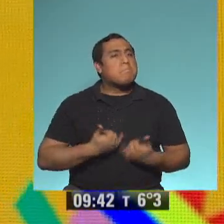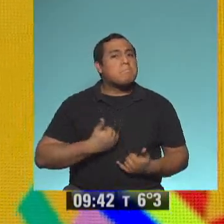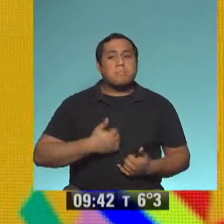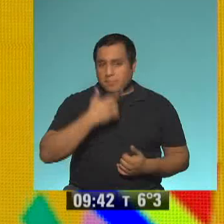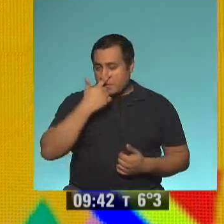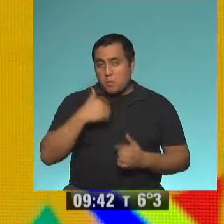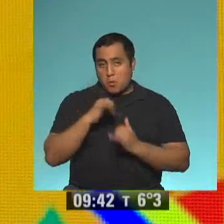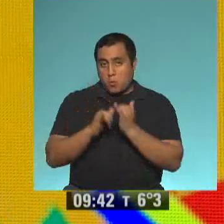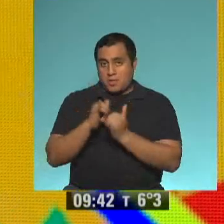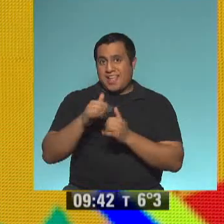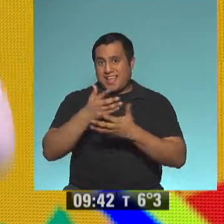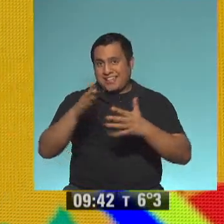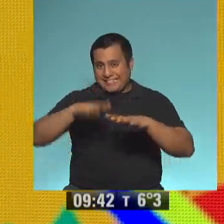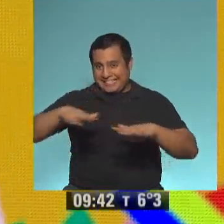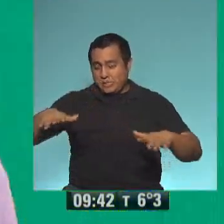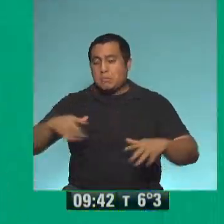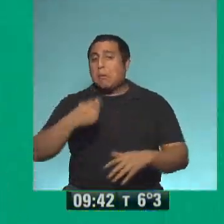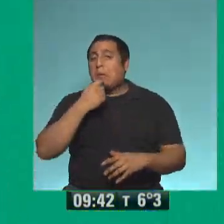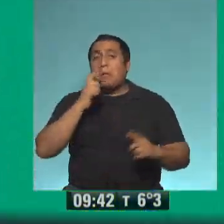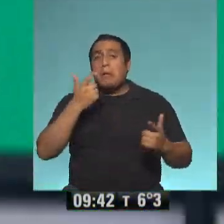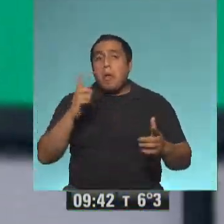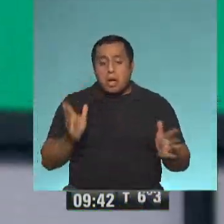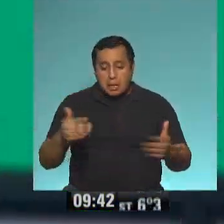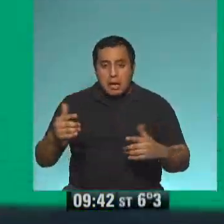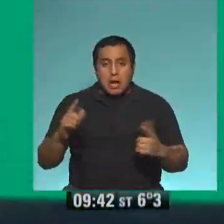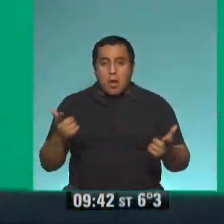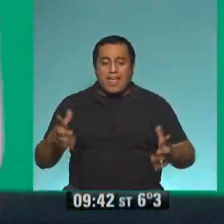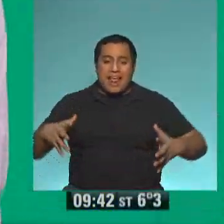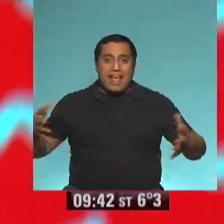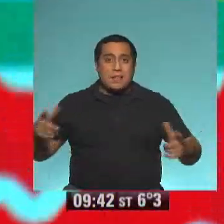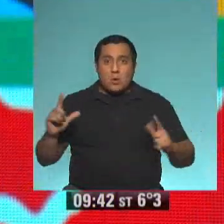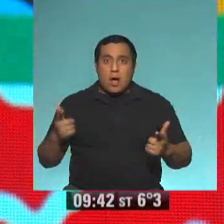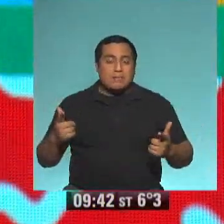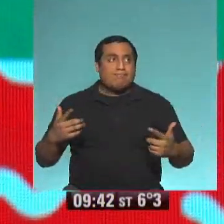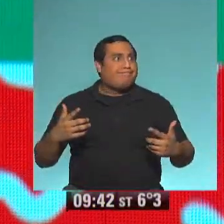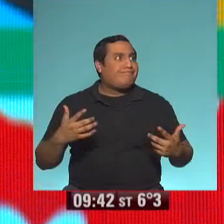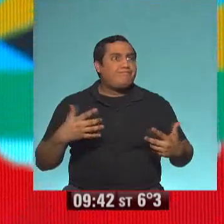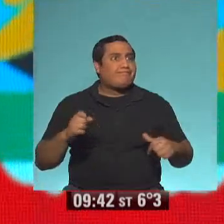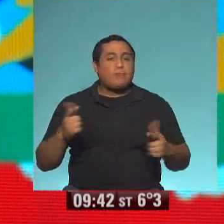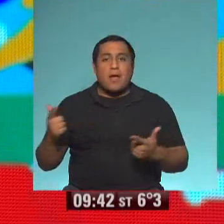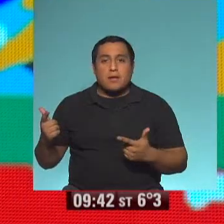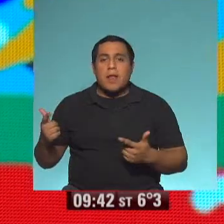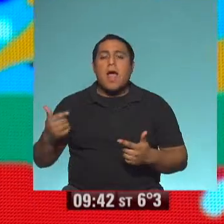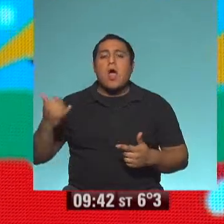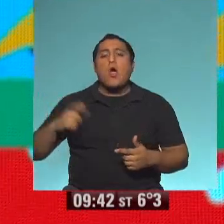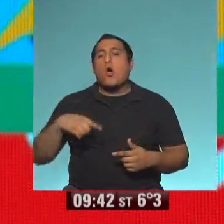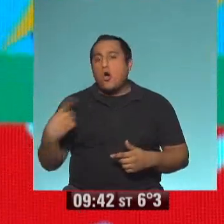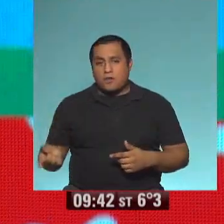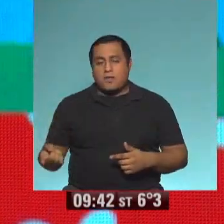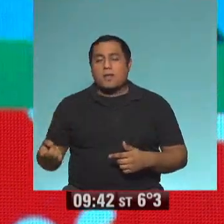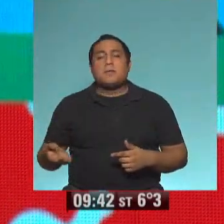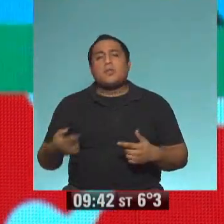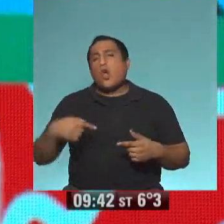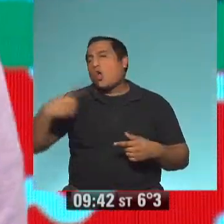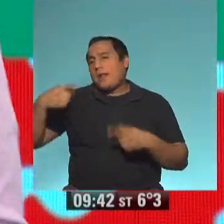a contar a los chicos y a las chicas que por ahí, si no tienen esta caja, que es por ahí más grande, más difícil de conseguir, tenemos otra y con otros